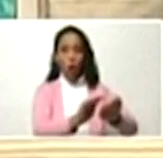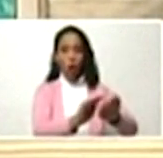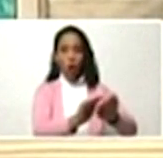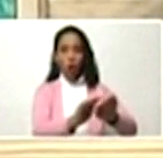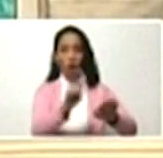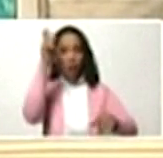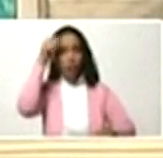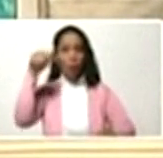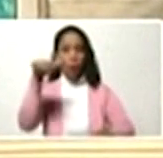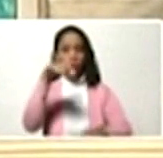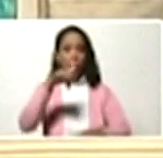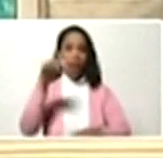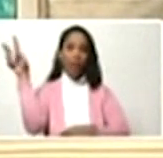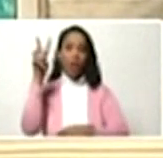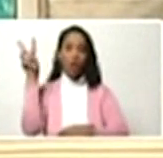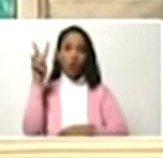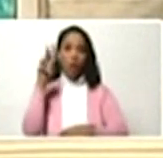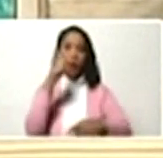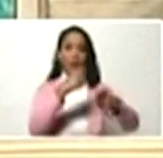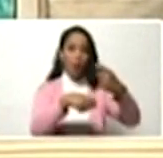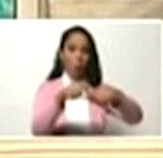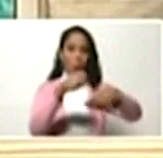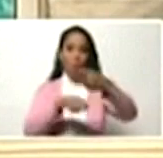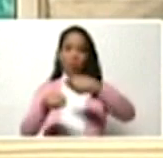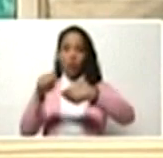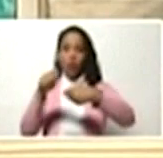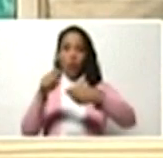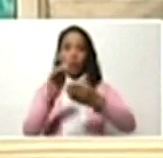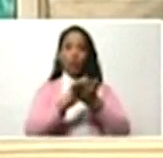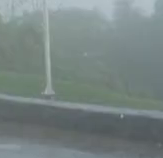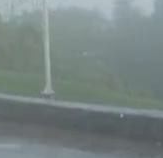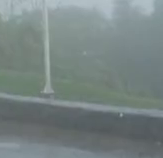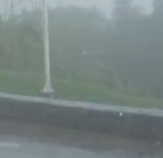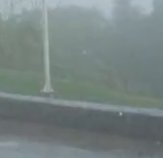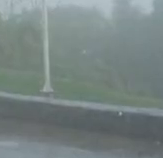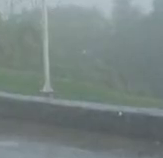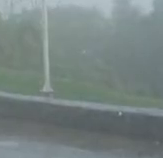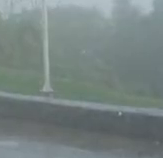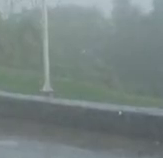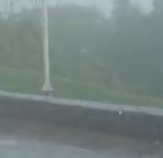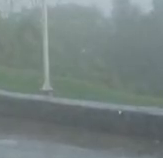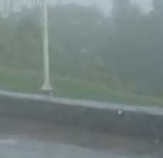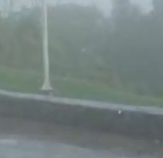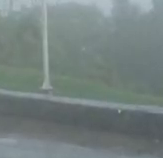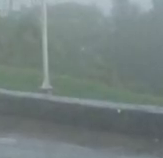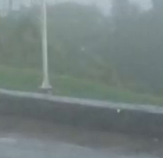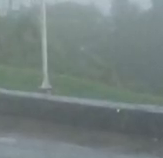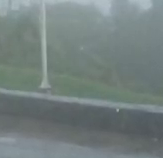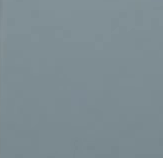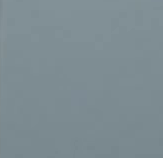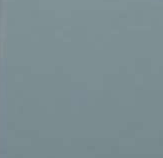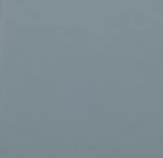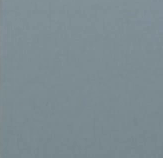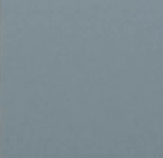del pueblo de Venezuela a las negociaciones de paz maduro seguro que su gobierno no escatimara esfuerzo alguno para